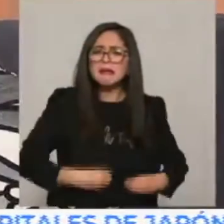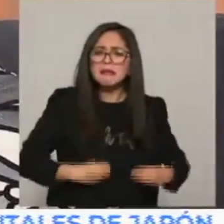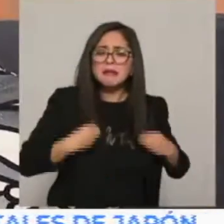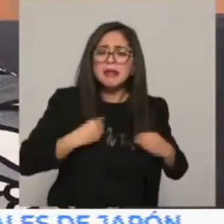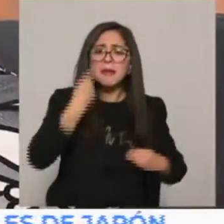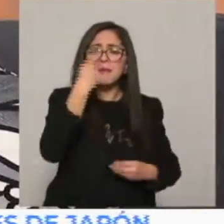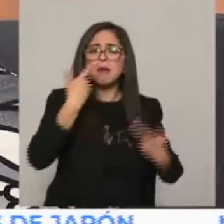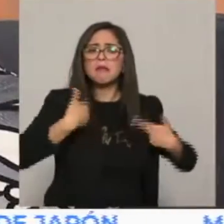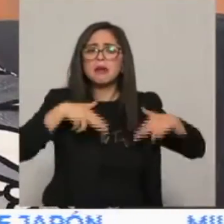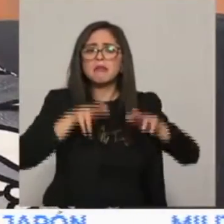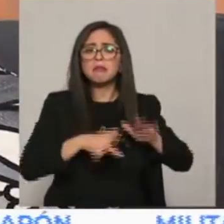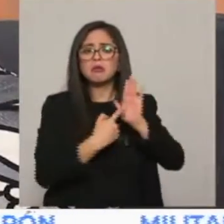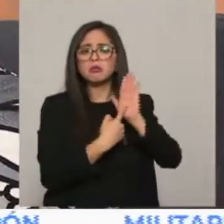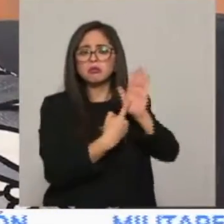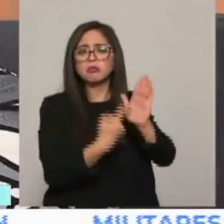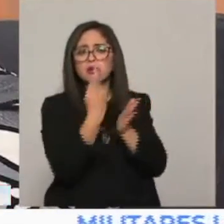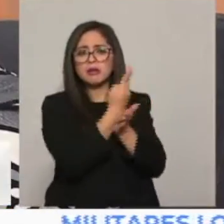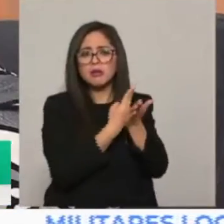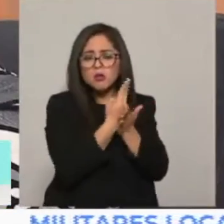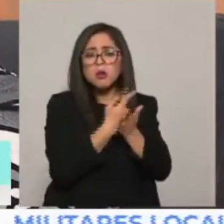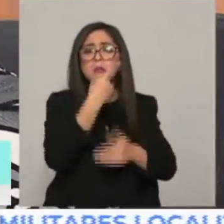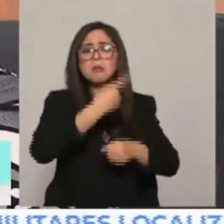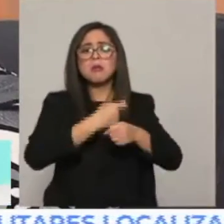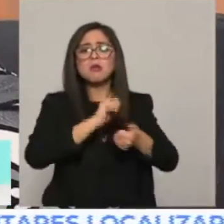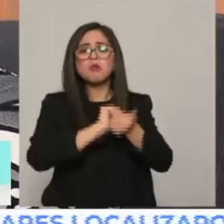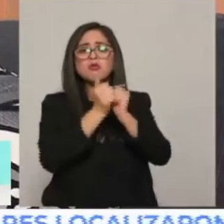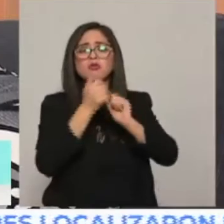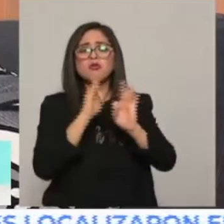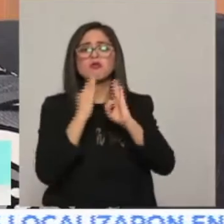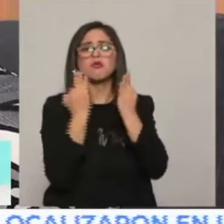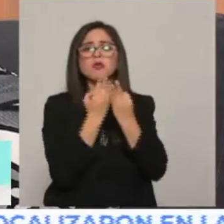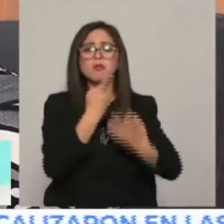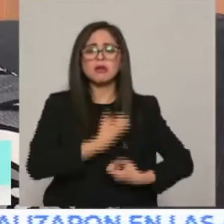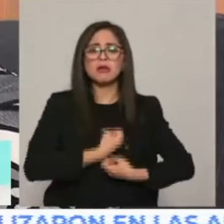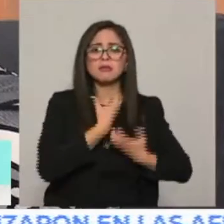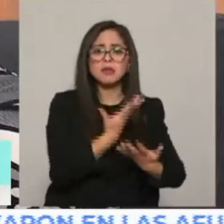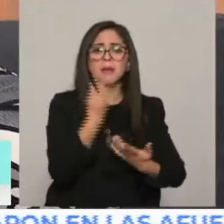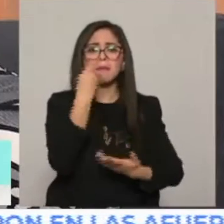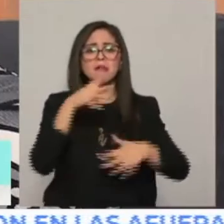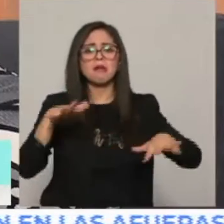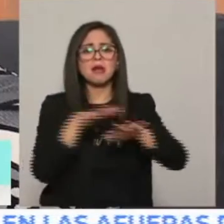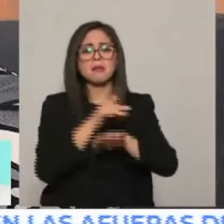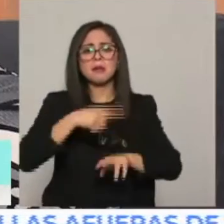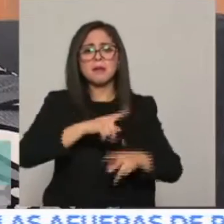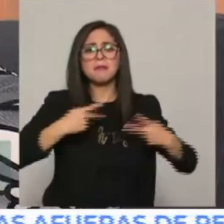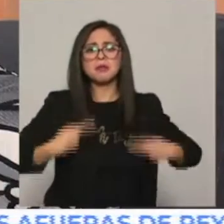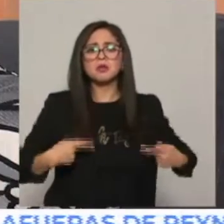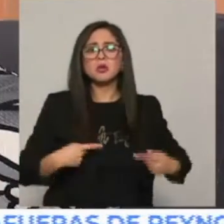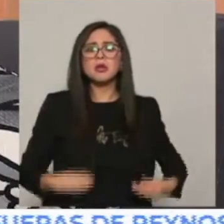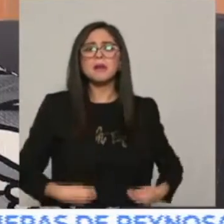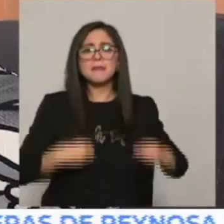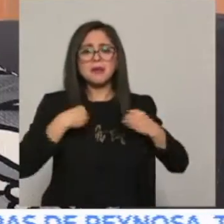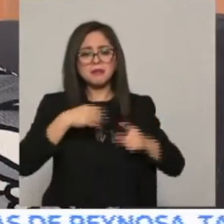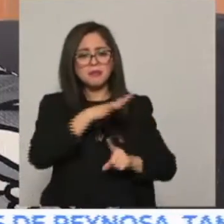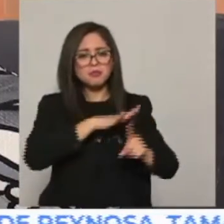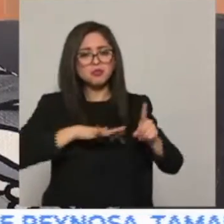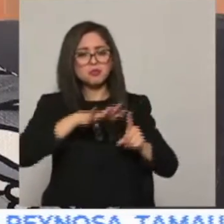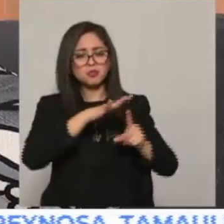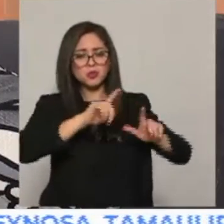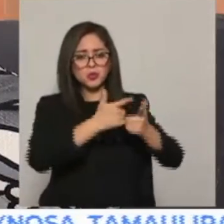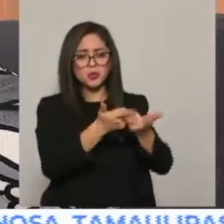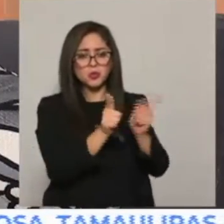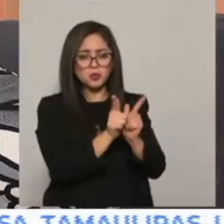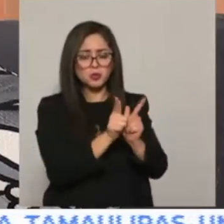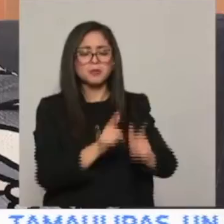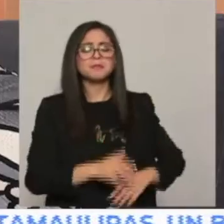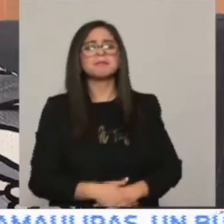una forma de dar la libertad de expresión y desde luego reivindicar también a las personas que están en esta situación. ¿Para quién está dirigida esta serie, Mauricio?